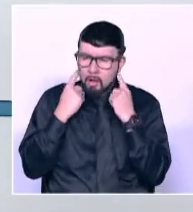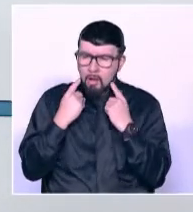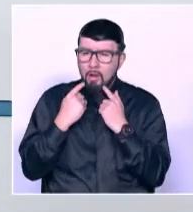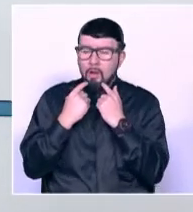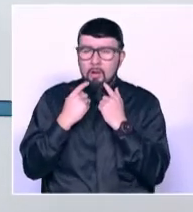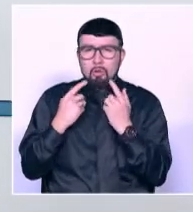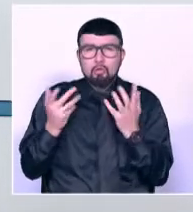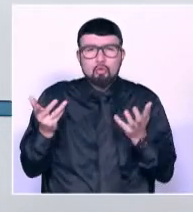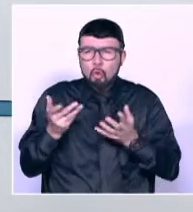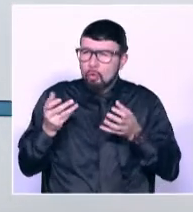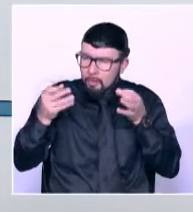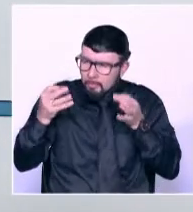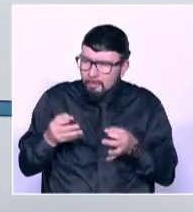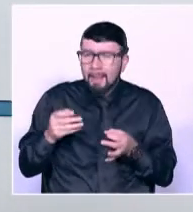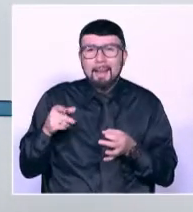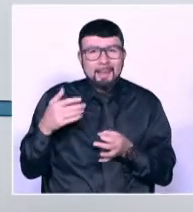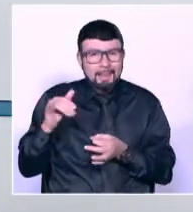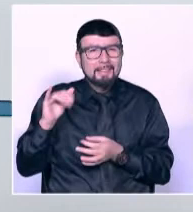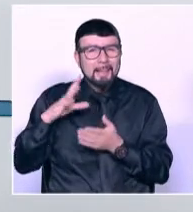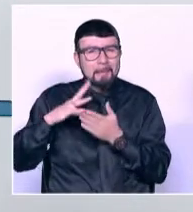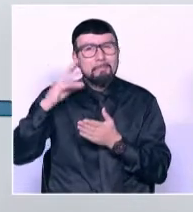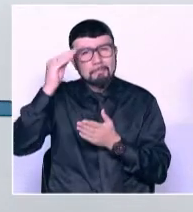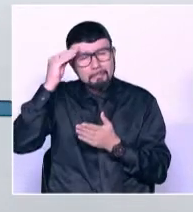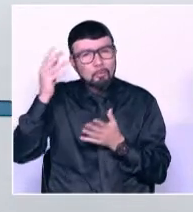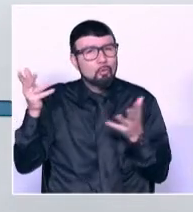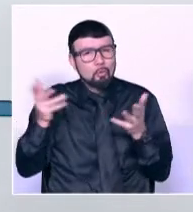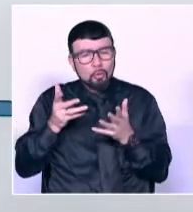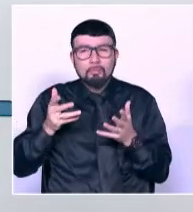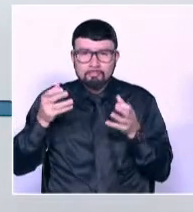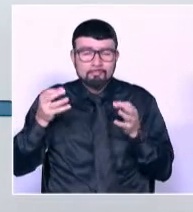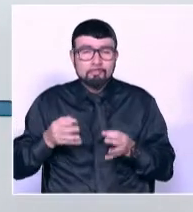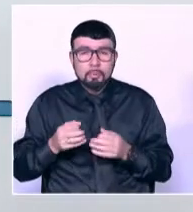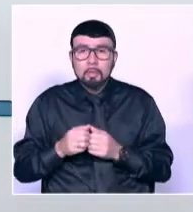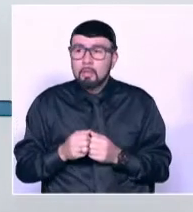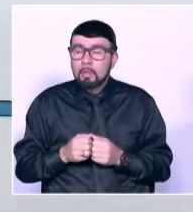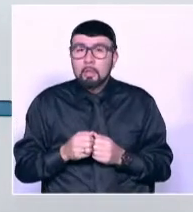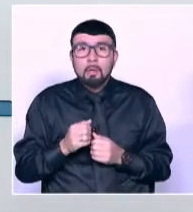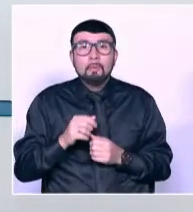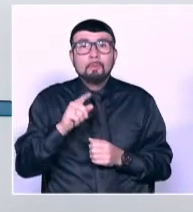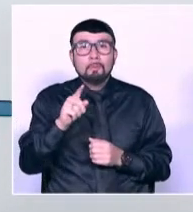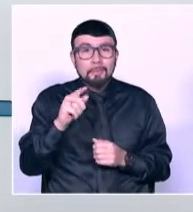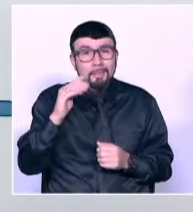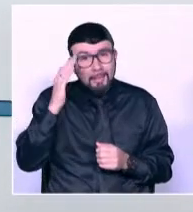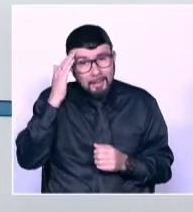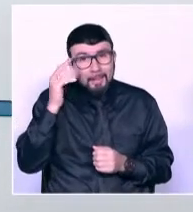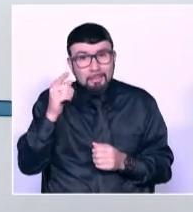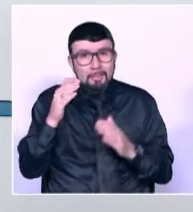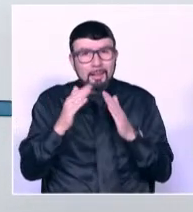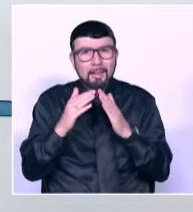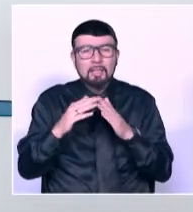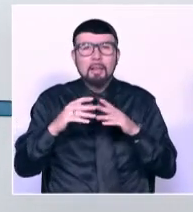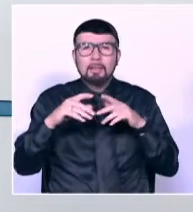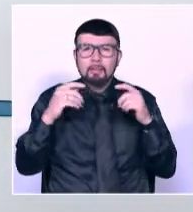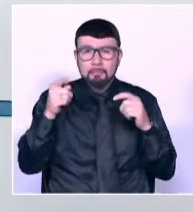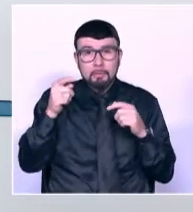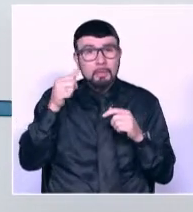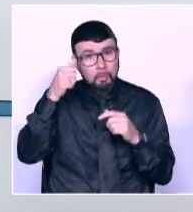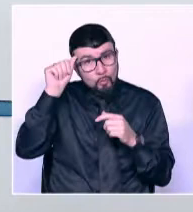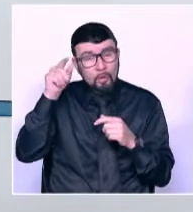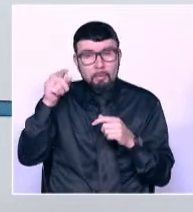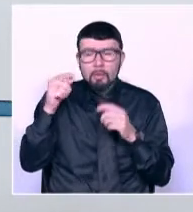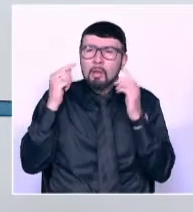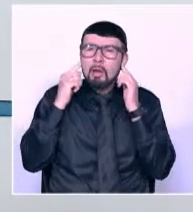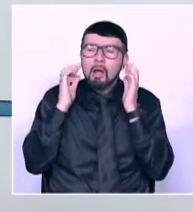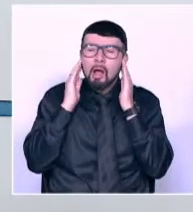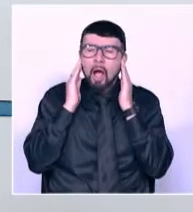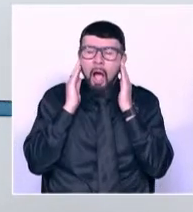está ubicada, aprendimos también. El ejercicio de todas las personas en el corte de comerciales fue abrir y cerrar la boca y ver qué sienten